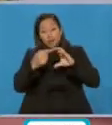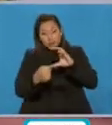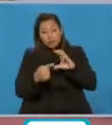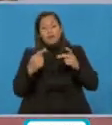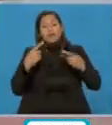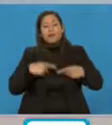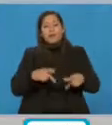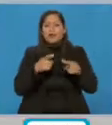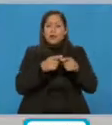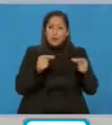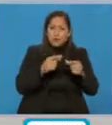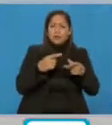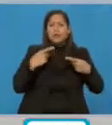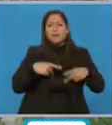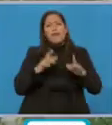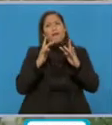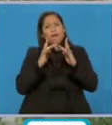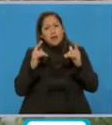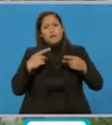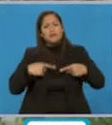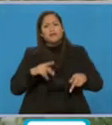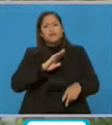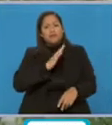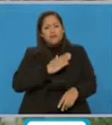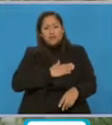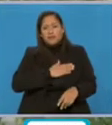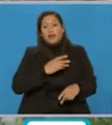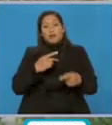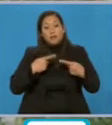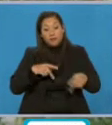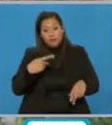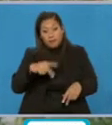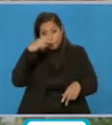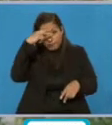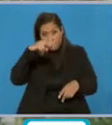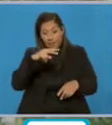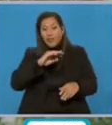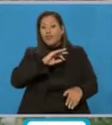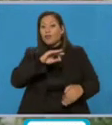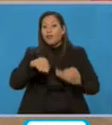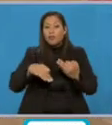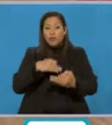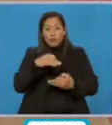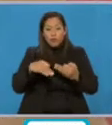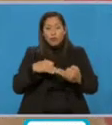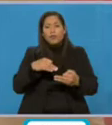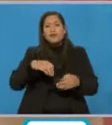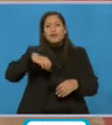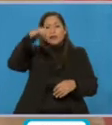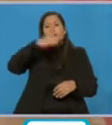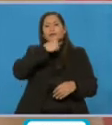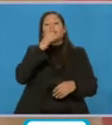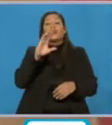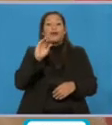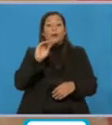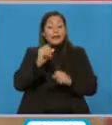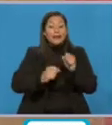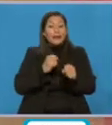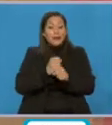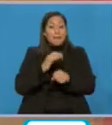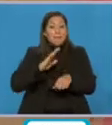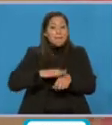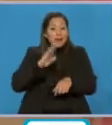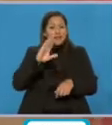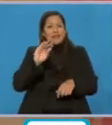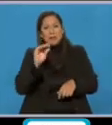gente de Japón, hay gente de Francia, de España, de México. Y todos tienen arriba de 90 años. Ay, ¿en serio? ¡Qué lindo!